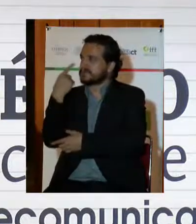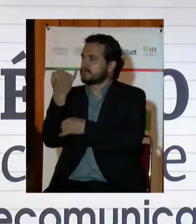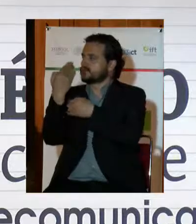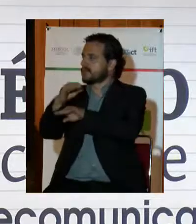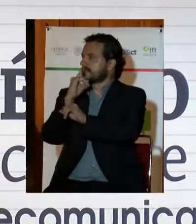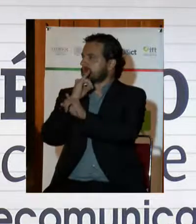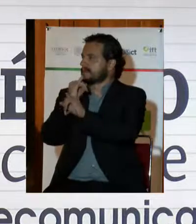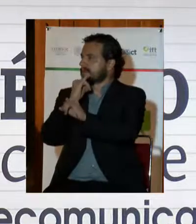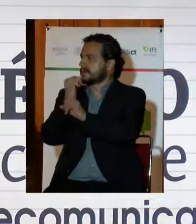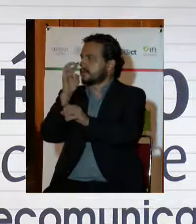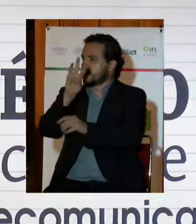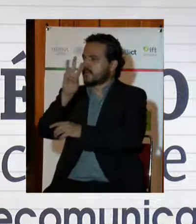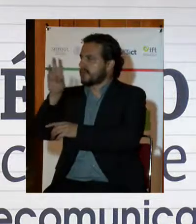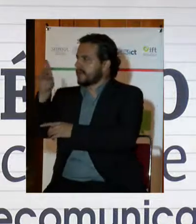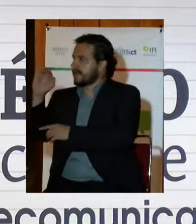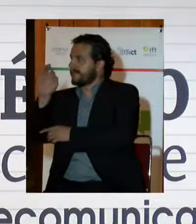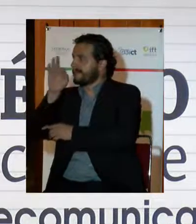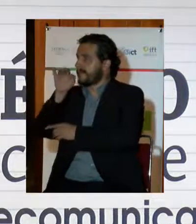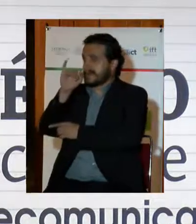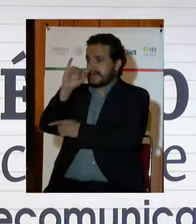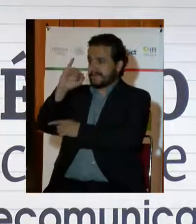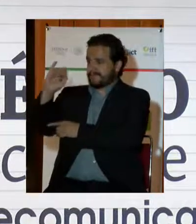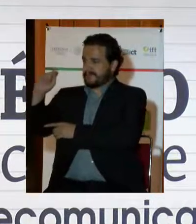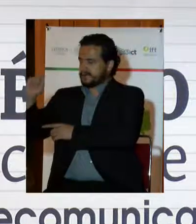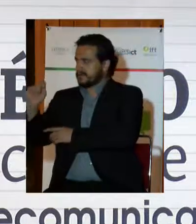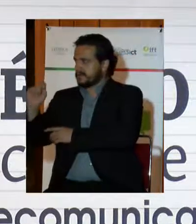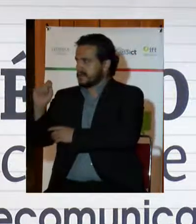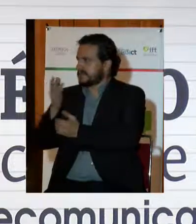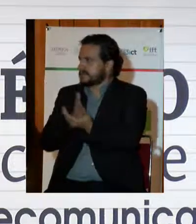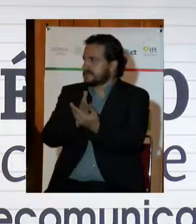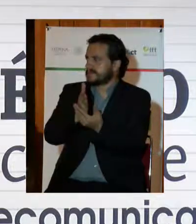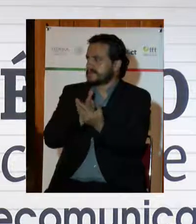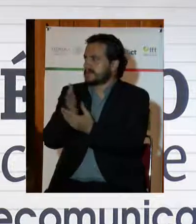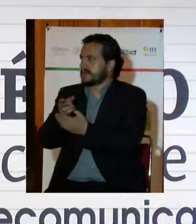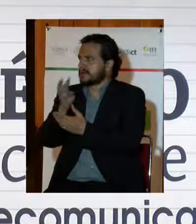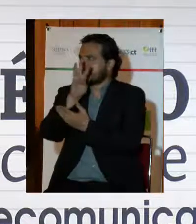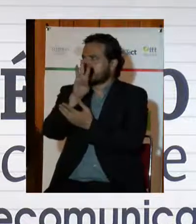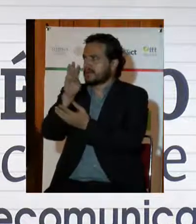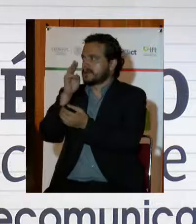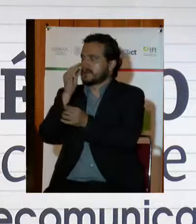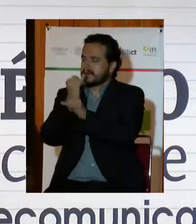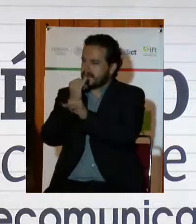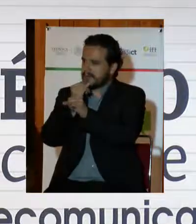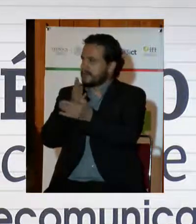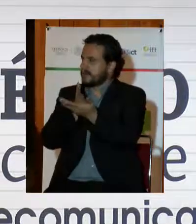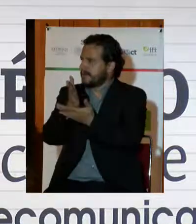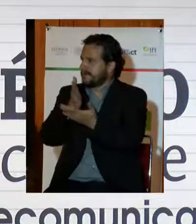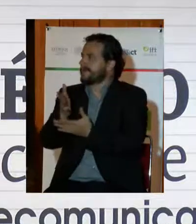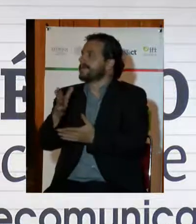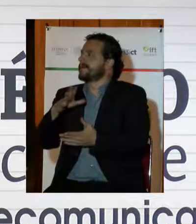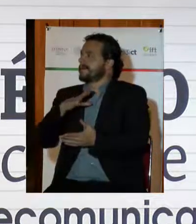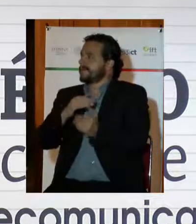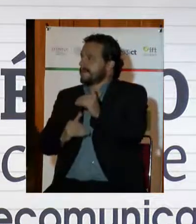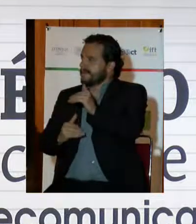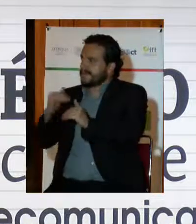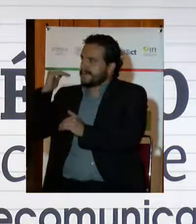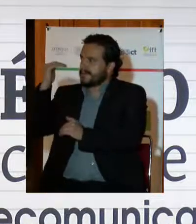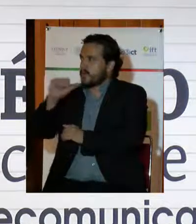IFT, con un grado de accesibilidad bastante destacado y superior al de muchos otros